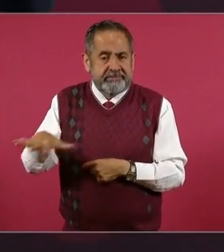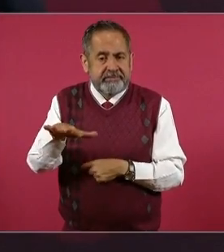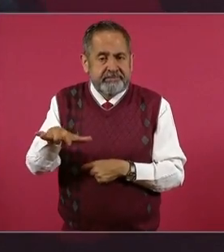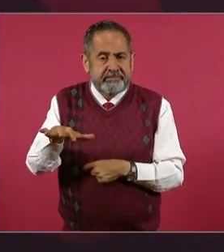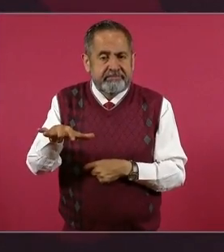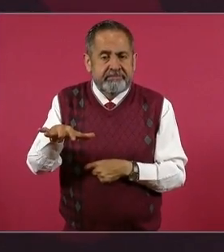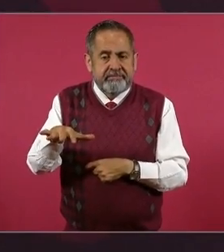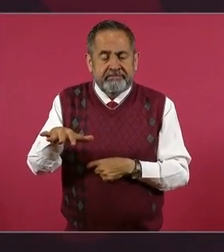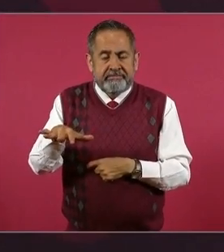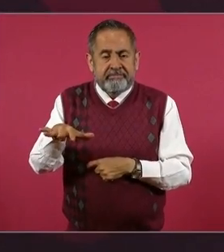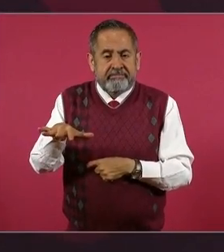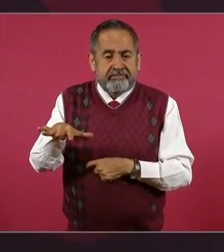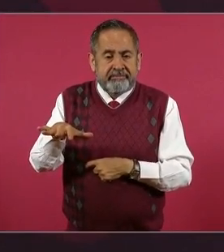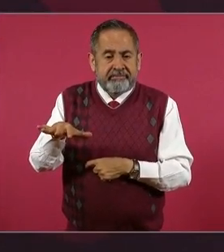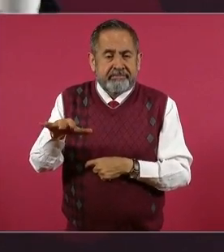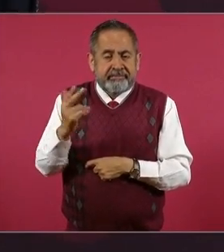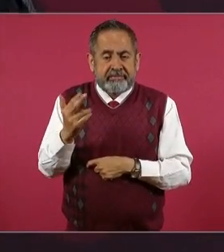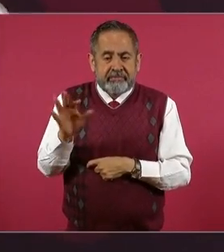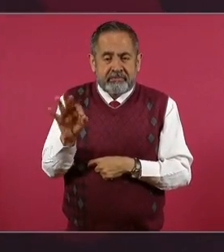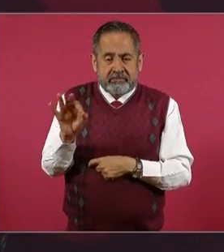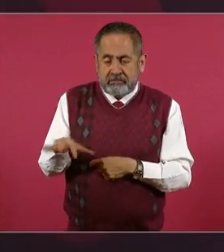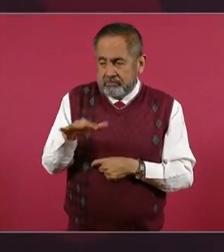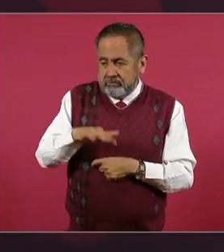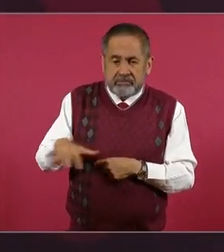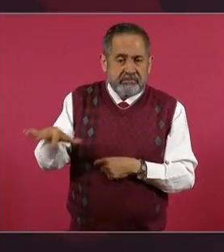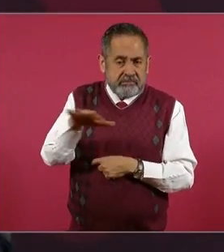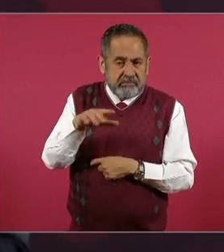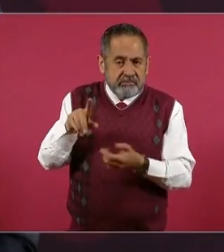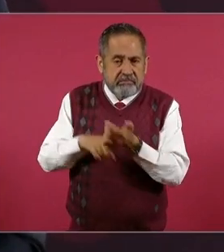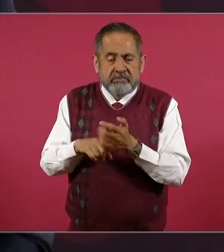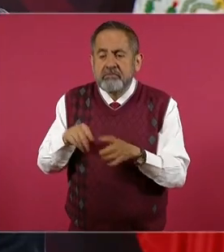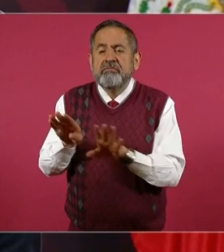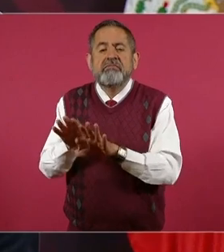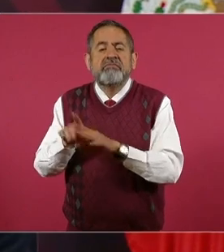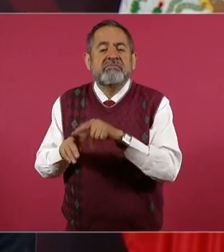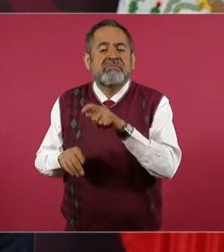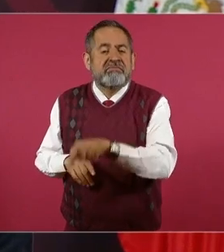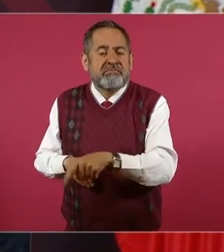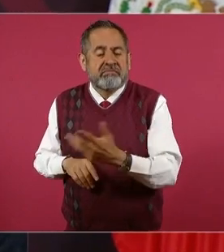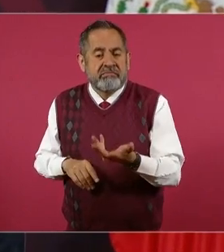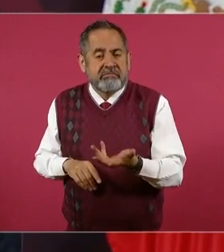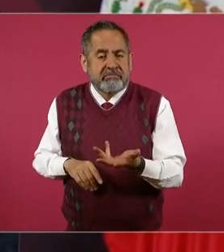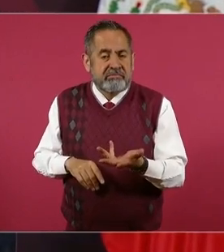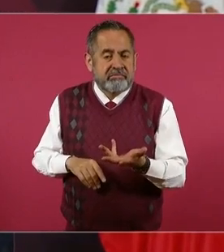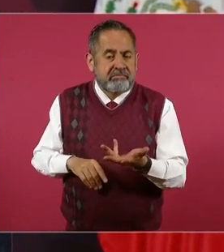viene de las civilizaciones